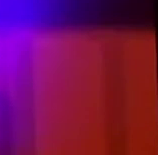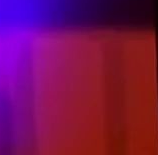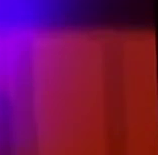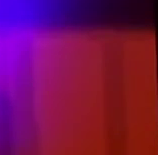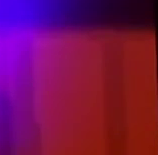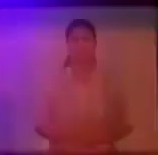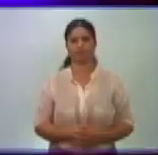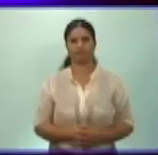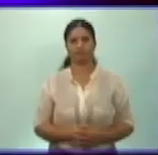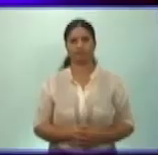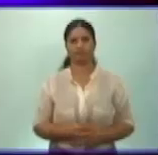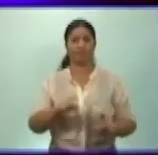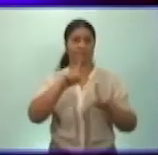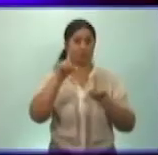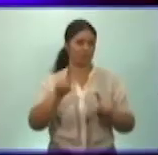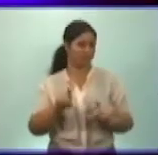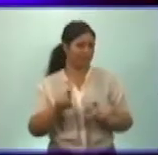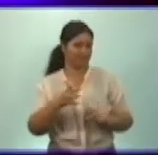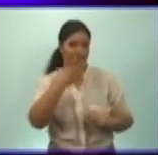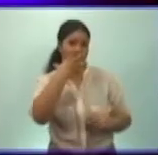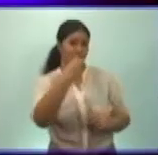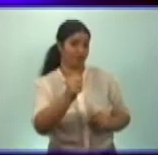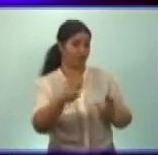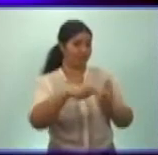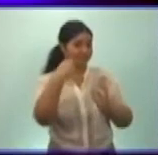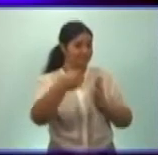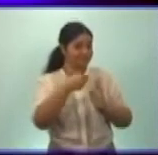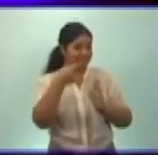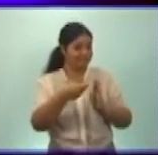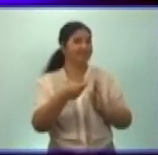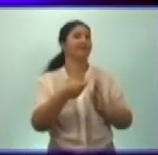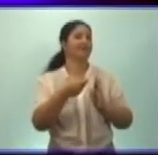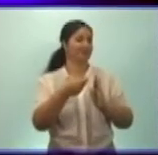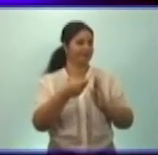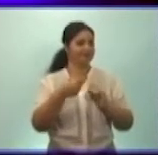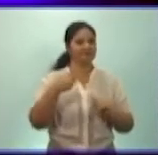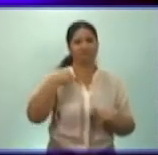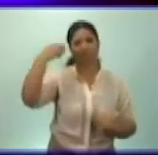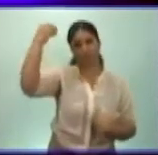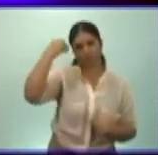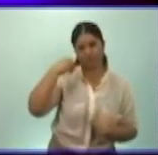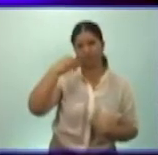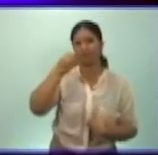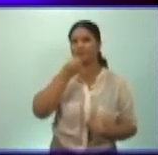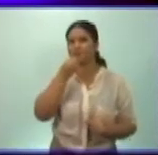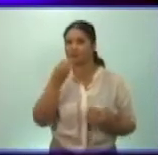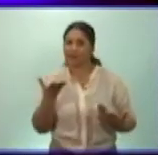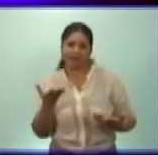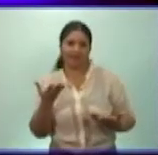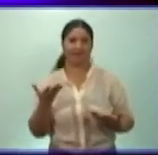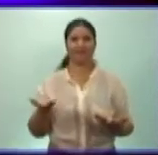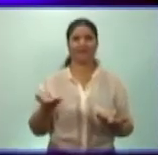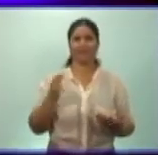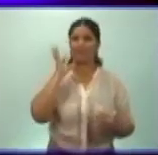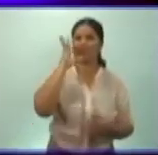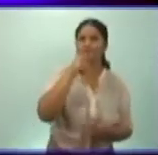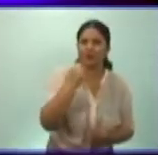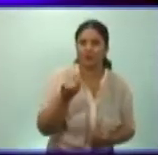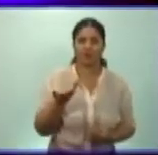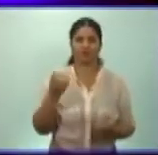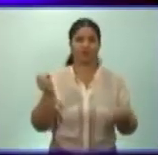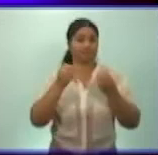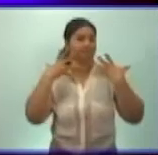¿Qué les pareció el material? Evidentemente yo sé que les resultó muy interesante. Imagínense